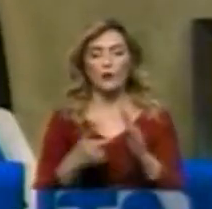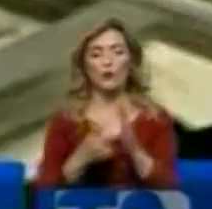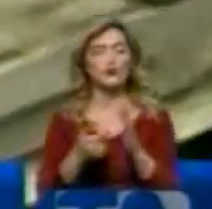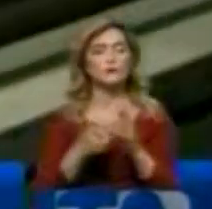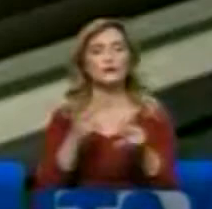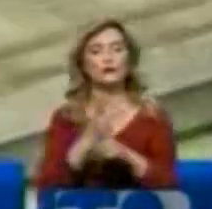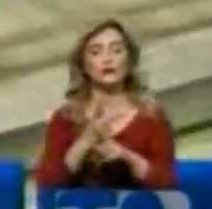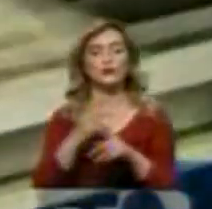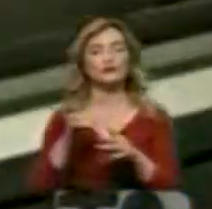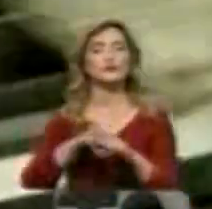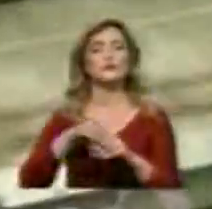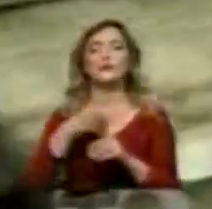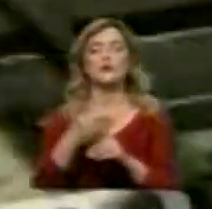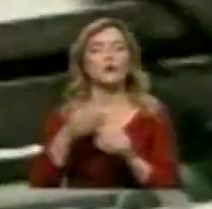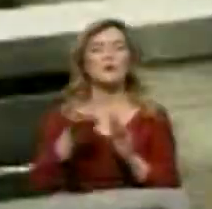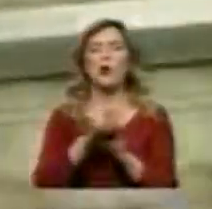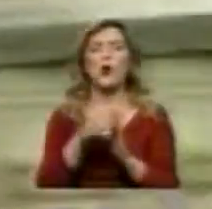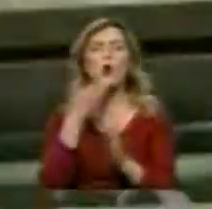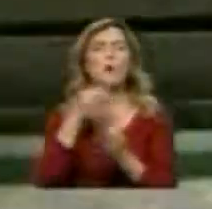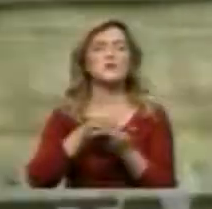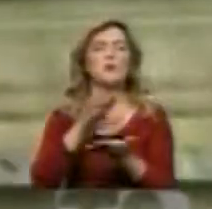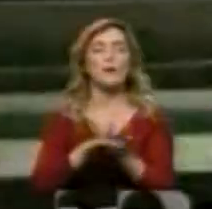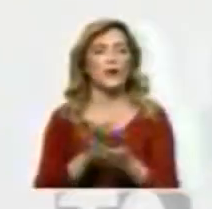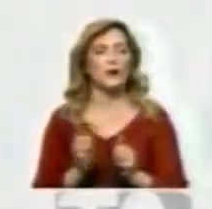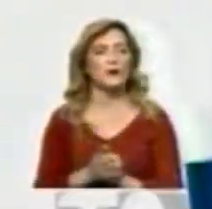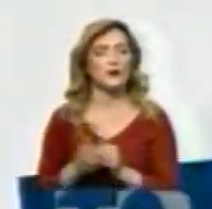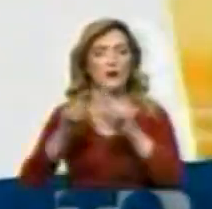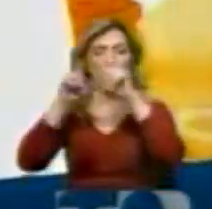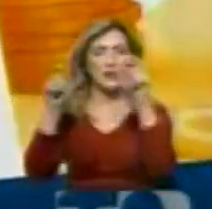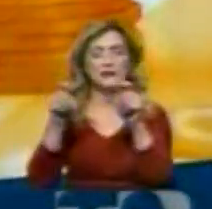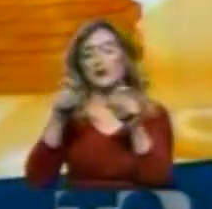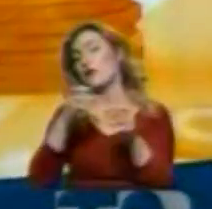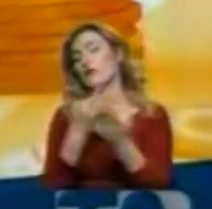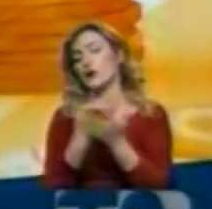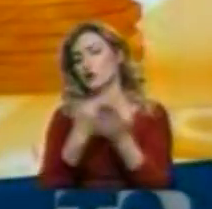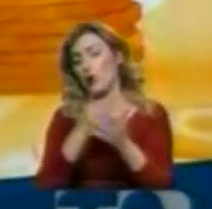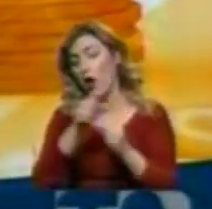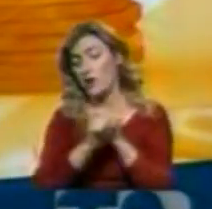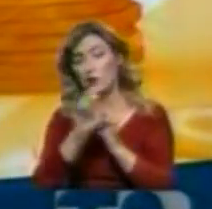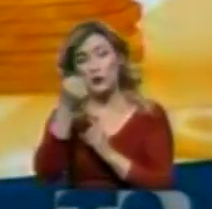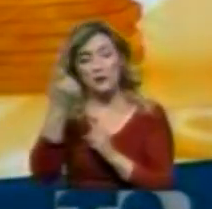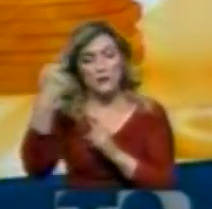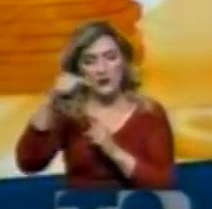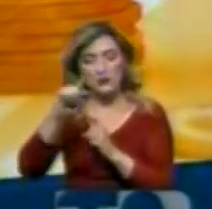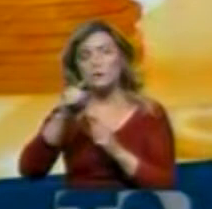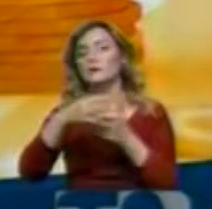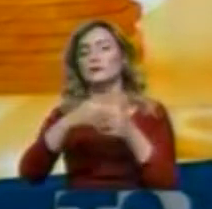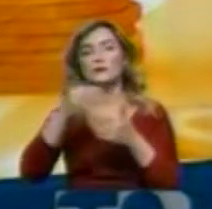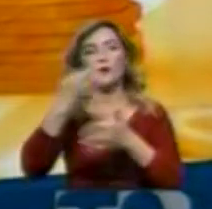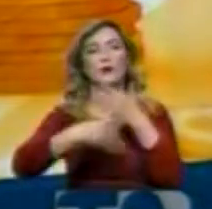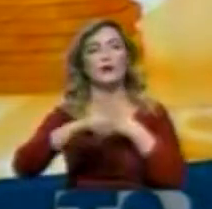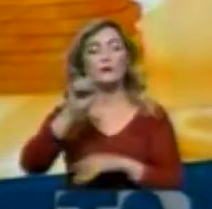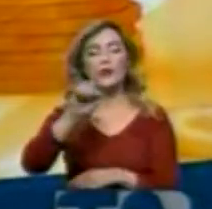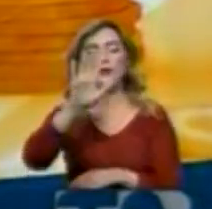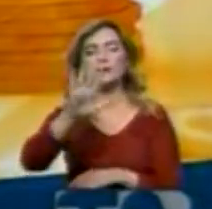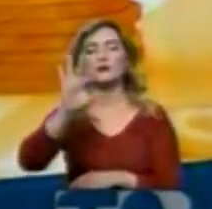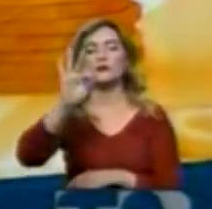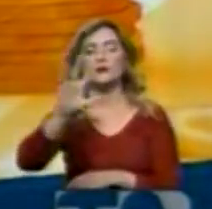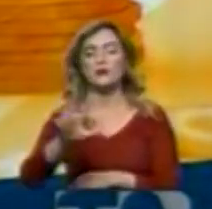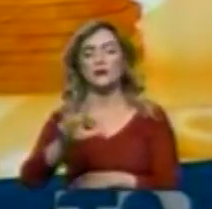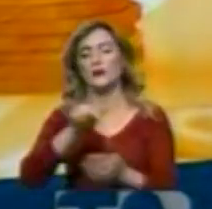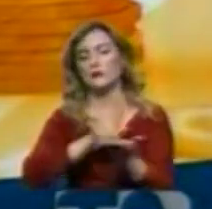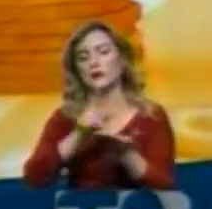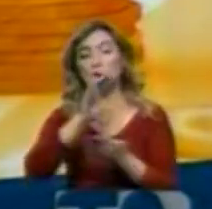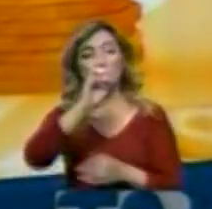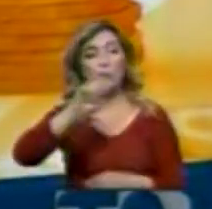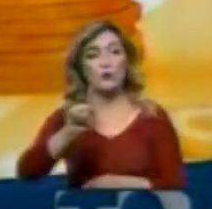divisas en cuanto al pago de las empresas que facturan más de 10 millones de dólares especificaron que serán mil 593 las que deban pagar el